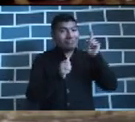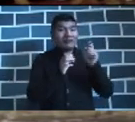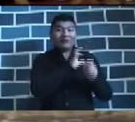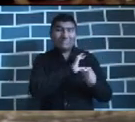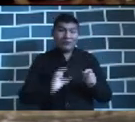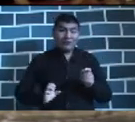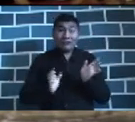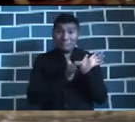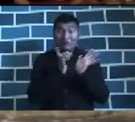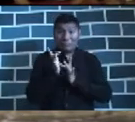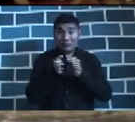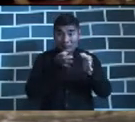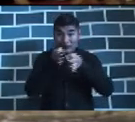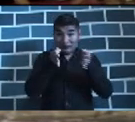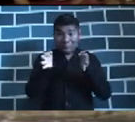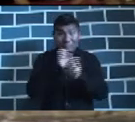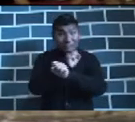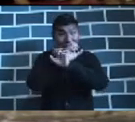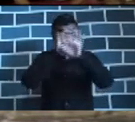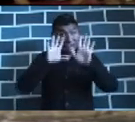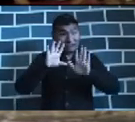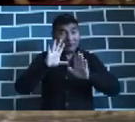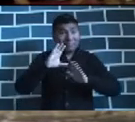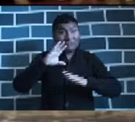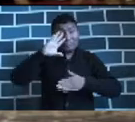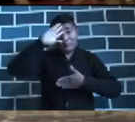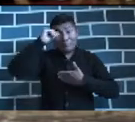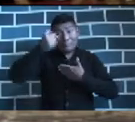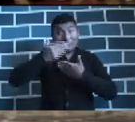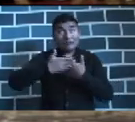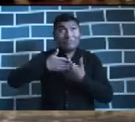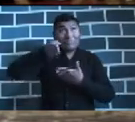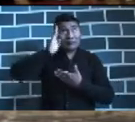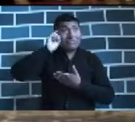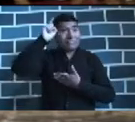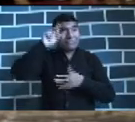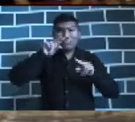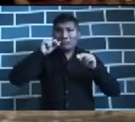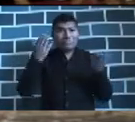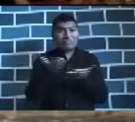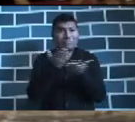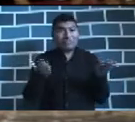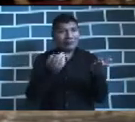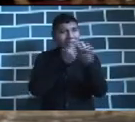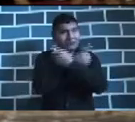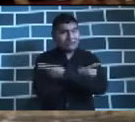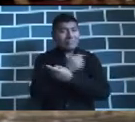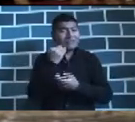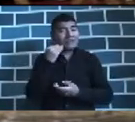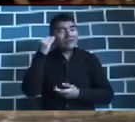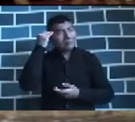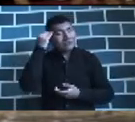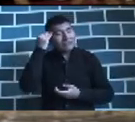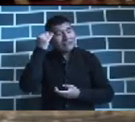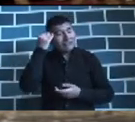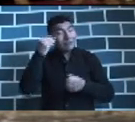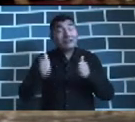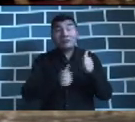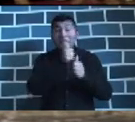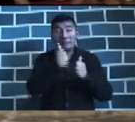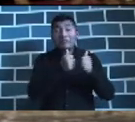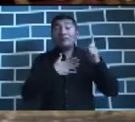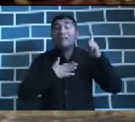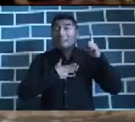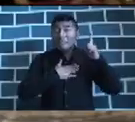dice claro el hijo del hombre no tiene dónde reclinar la cabeza seguirme será